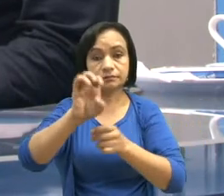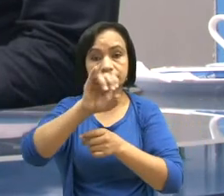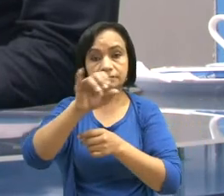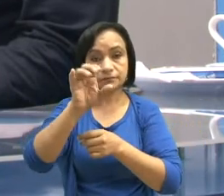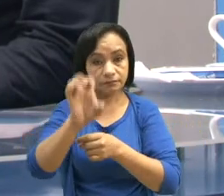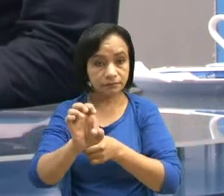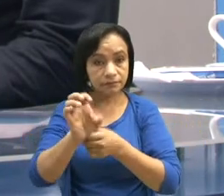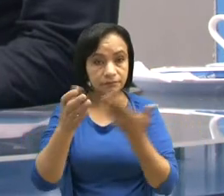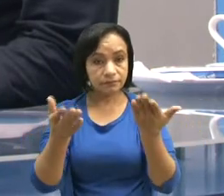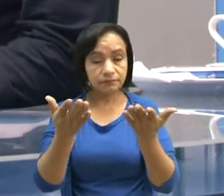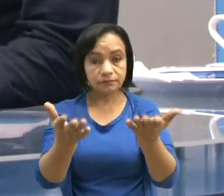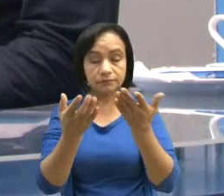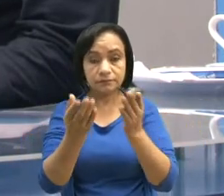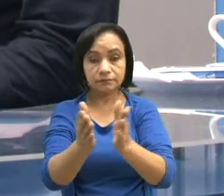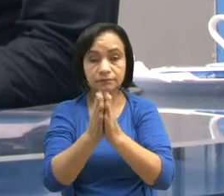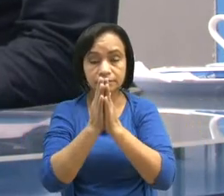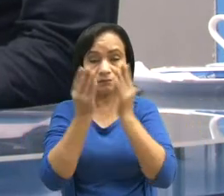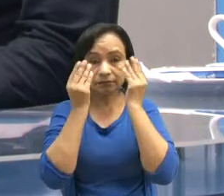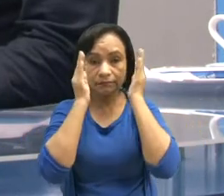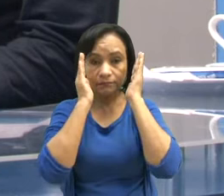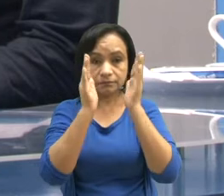demanda de mucha atención, que demanda